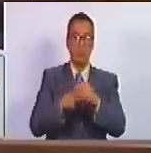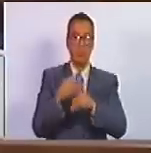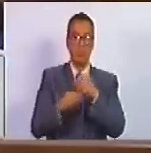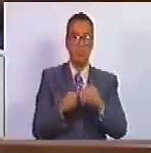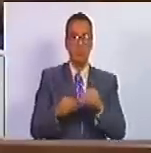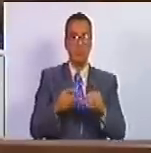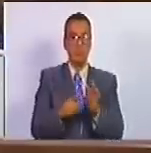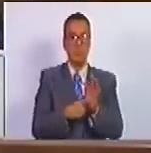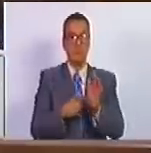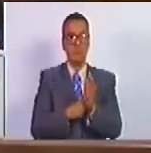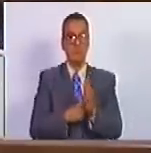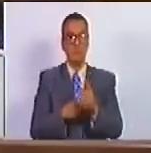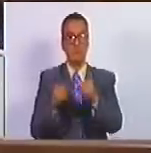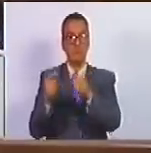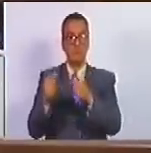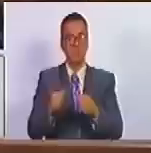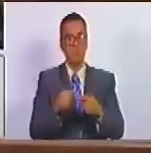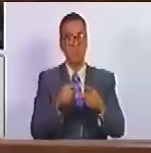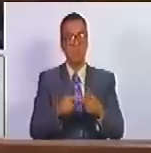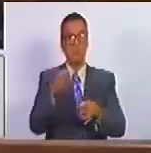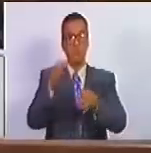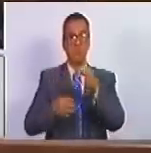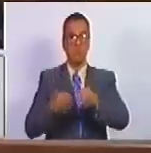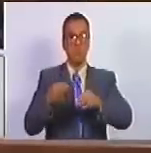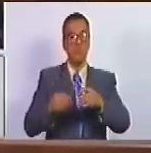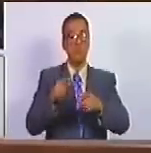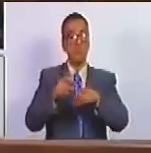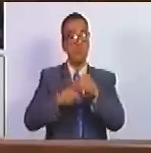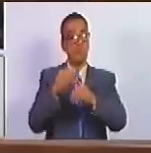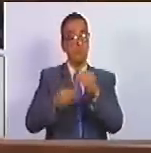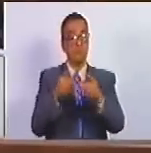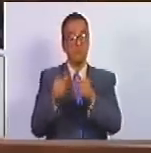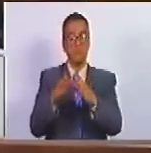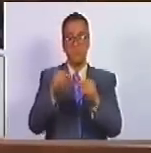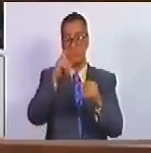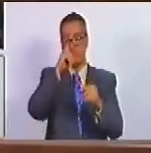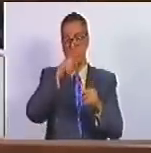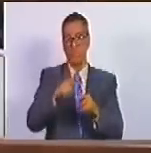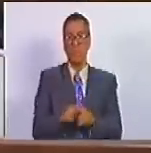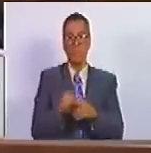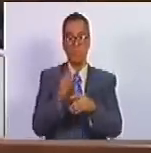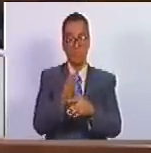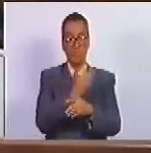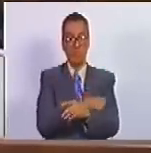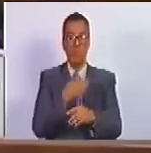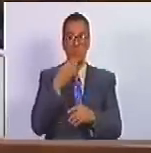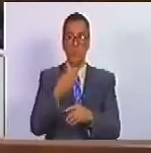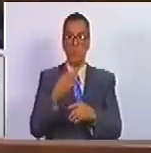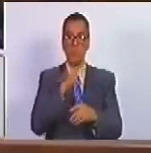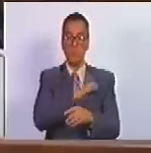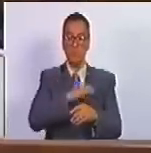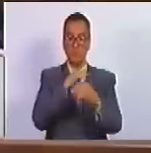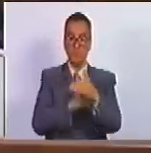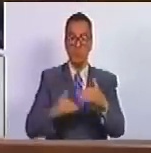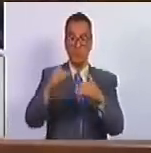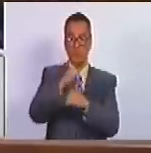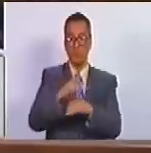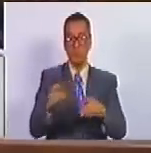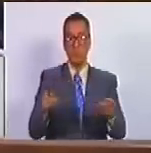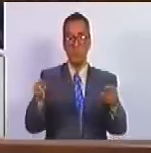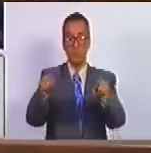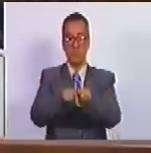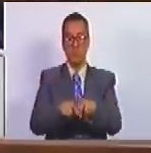en materia de economía y finanzas, establecerá anualmente, previa opinión del Consejo Superior de